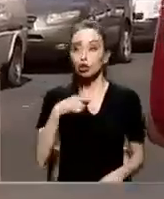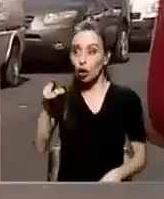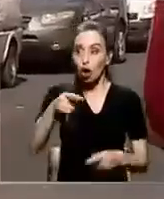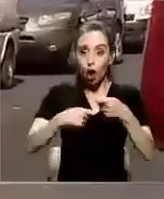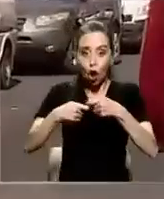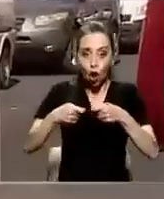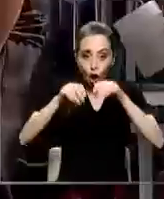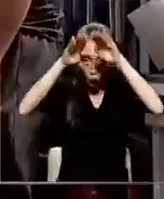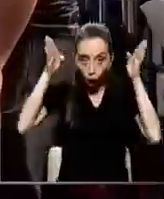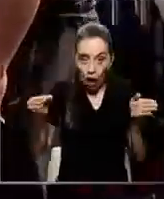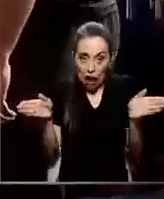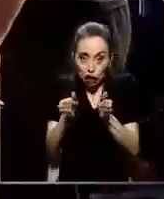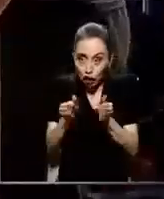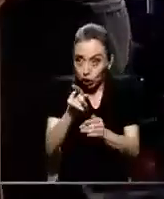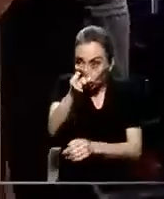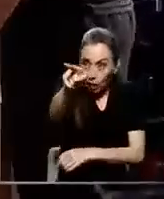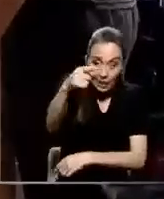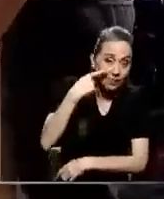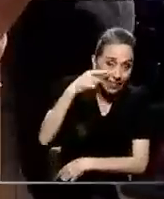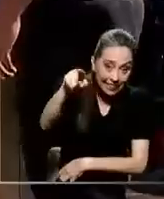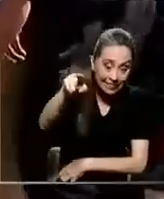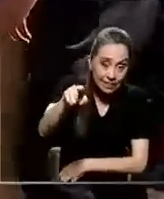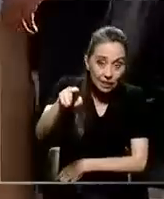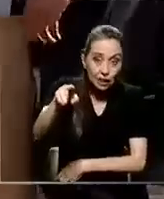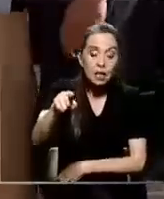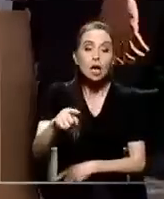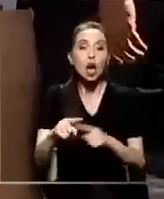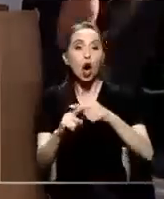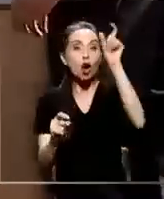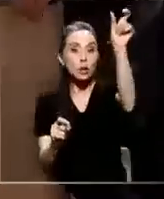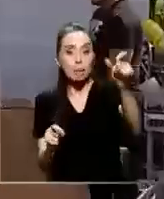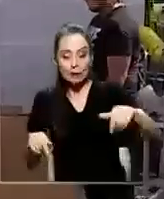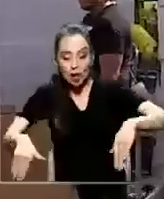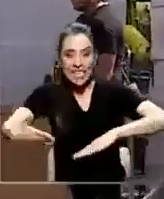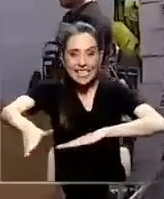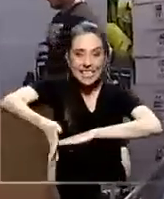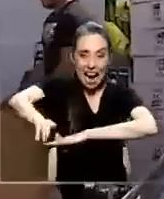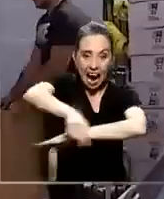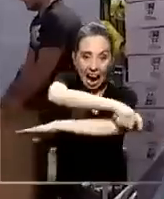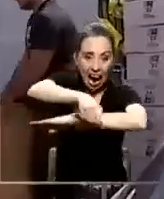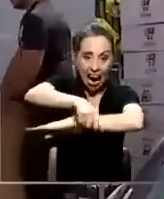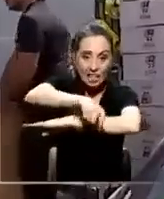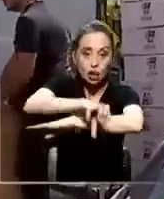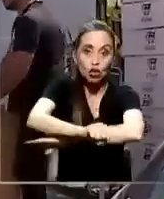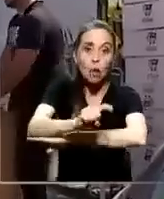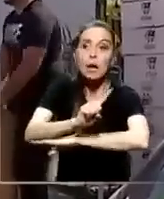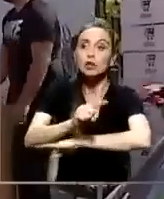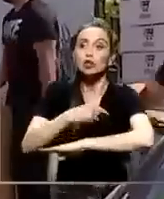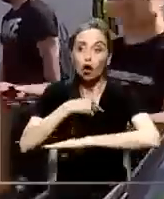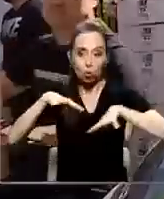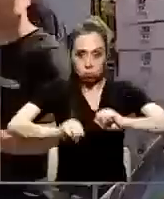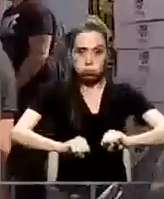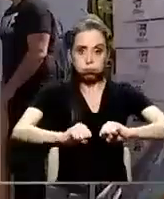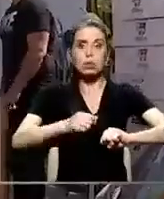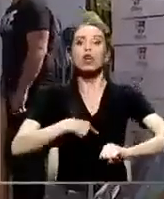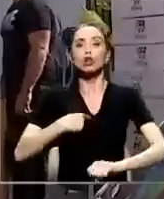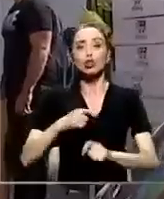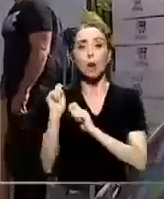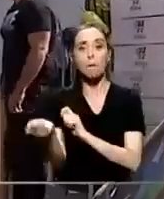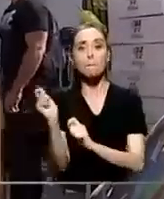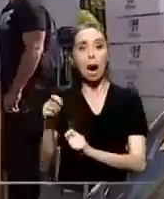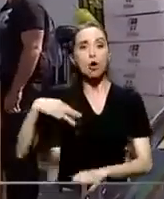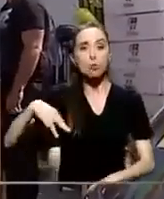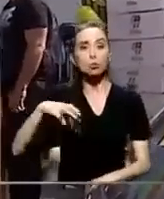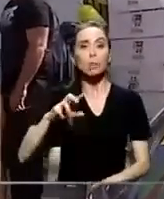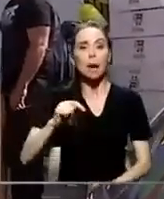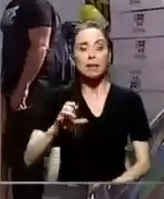local chiquitito que está allá. Para que no llegara otra persona, me tuve que adueñar de todo esto, pero yo pago patente, estoy tratando que me